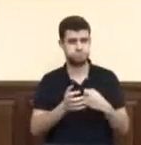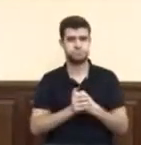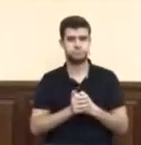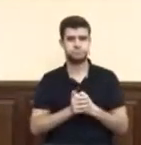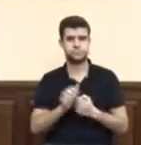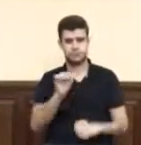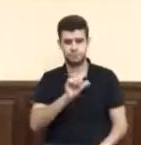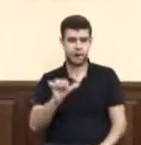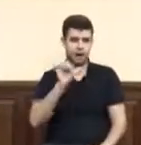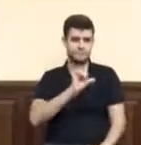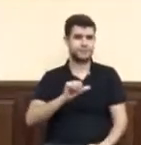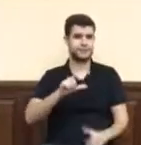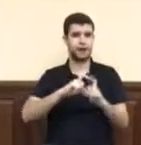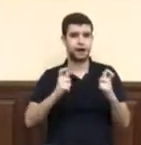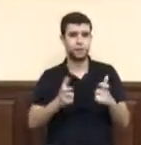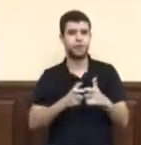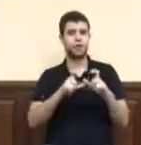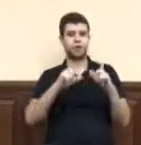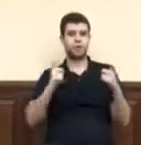semanalmente,